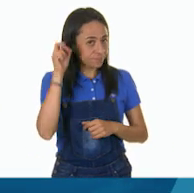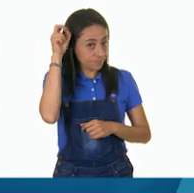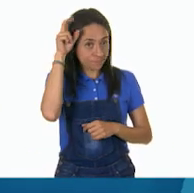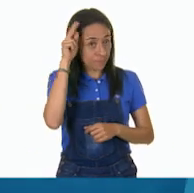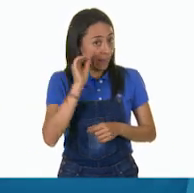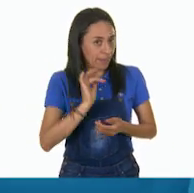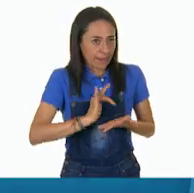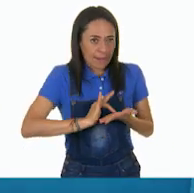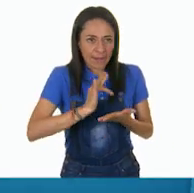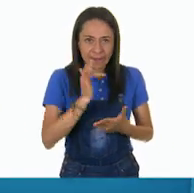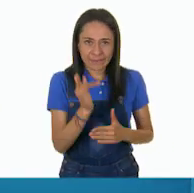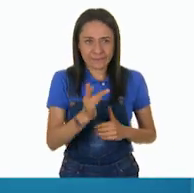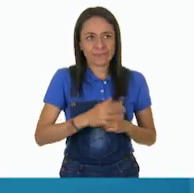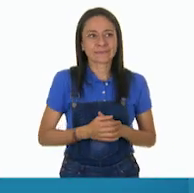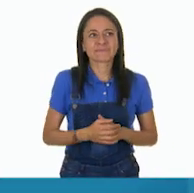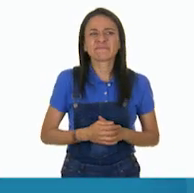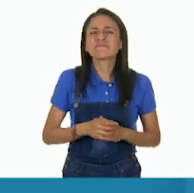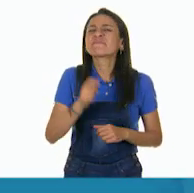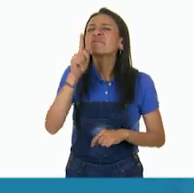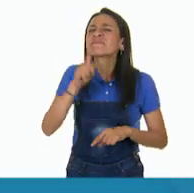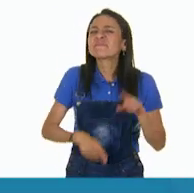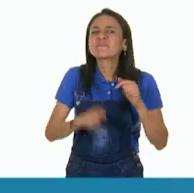elimina el